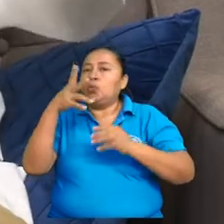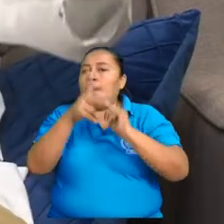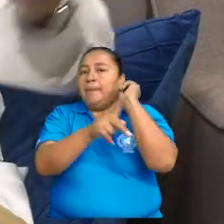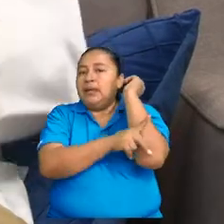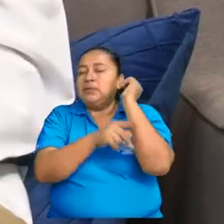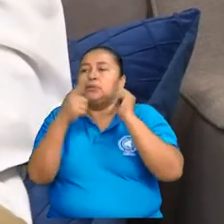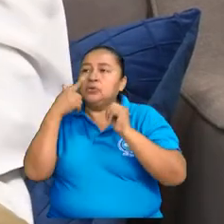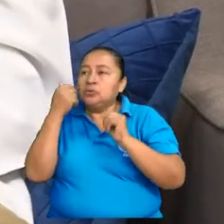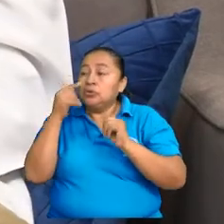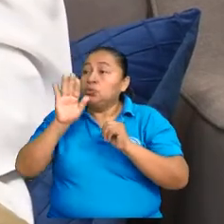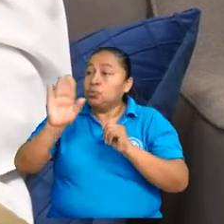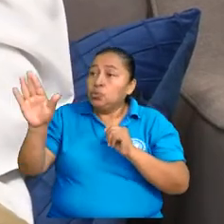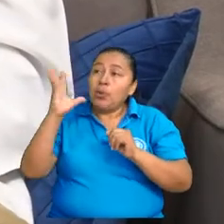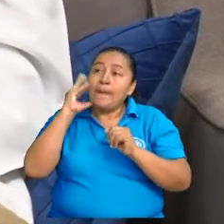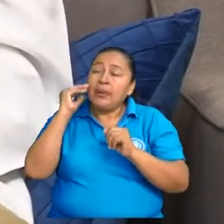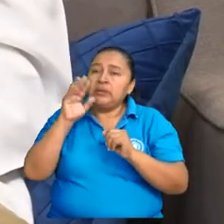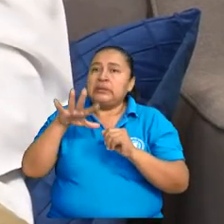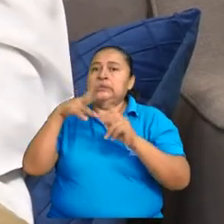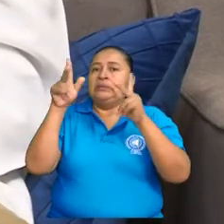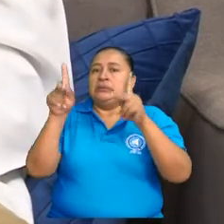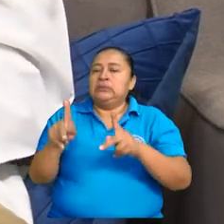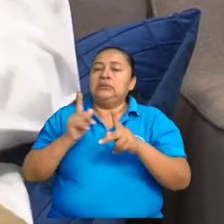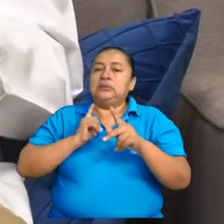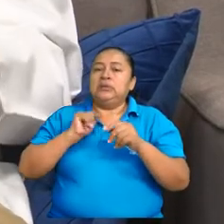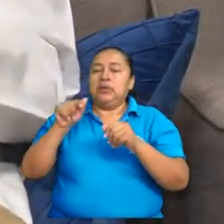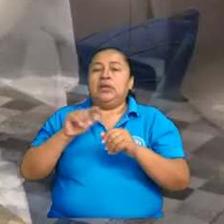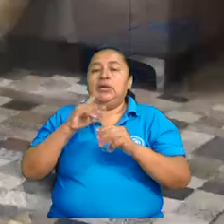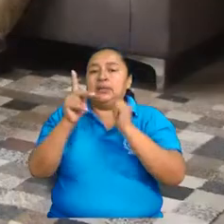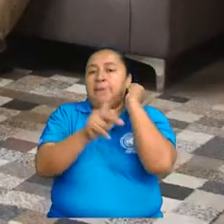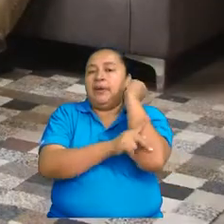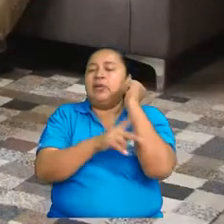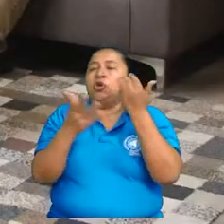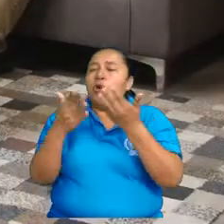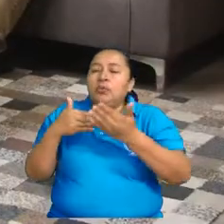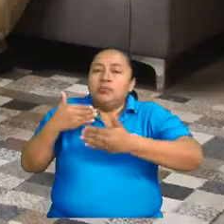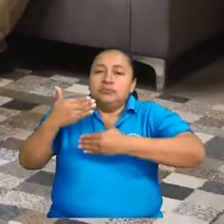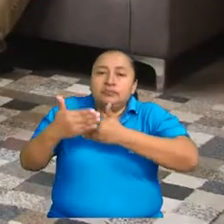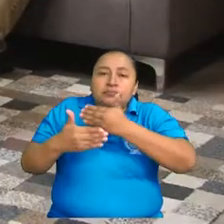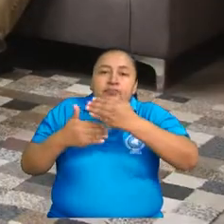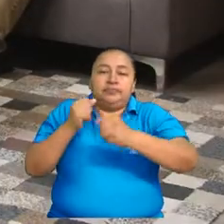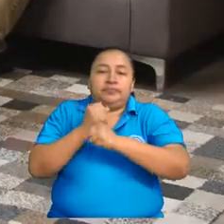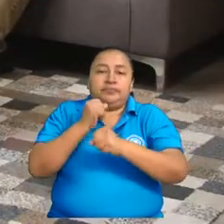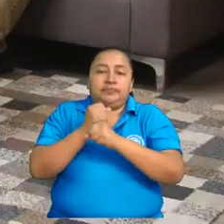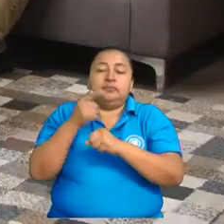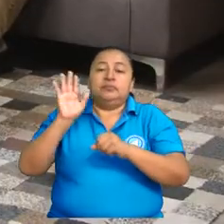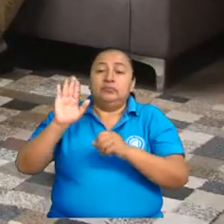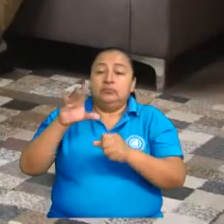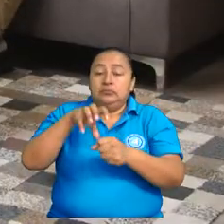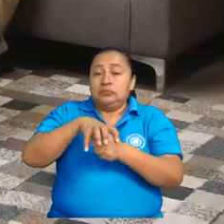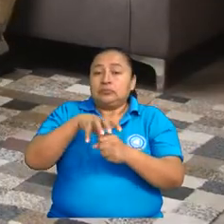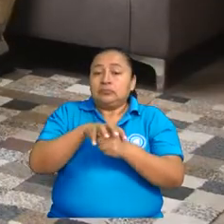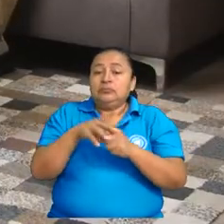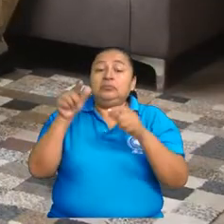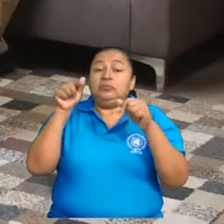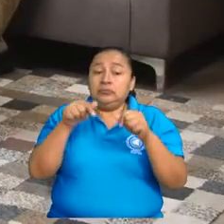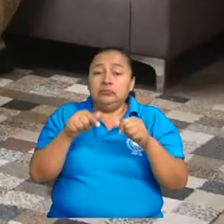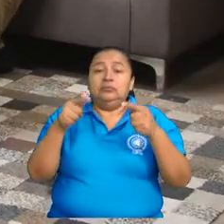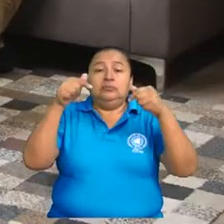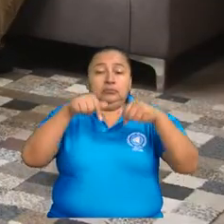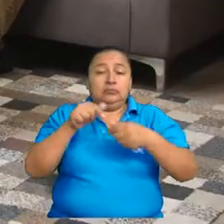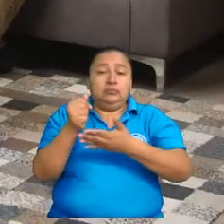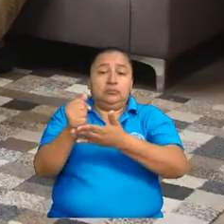conocer esas experiencias que han tenido en cada uno de lados y cómo han venido enfrentando esta situación. Y eso nos ha ayudado a